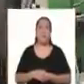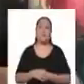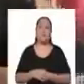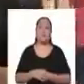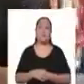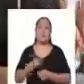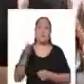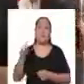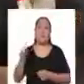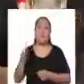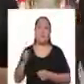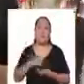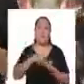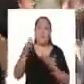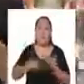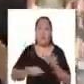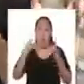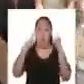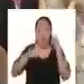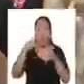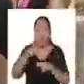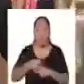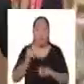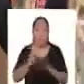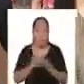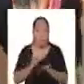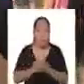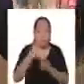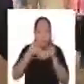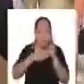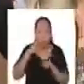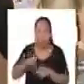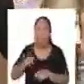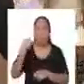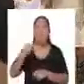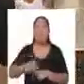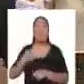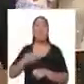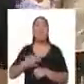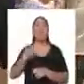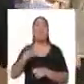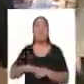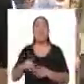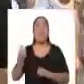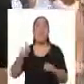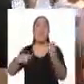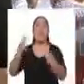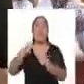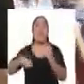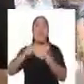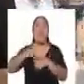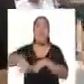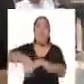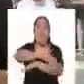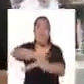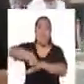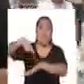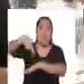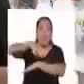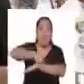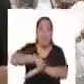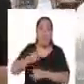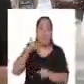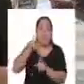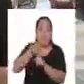A lo largo de este programa hemos podido confirmar cómo la presencia de ambulantes ha sido protagonista en la historia de la ciudad de